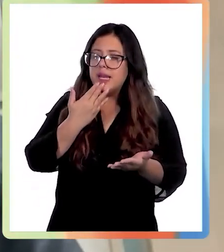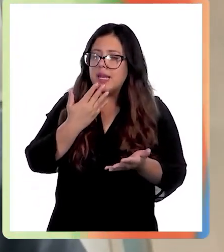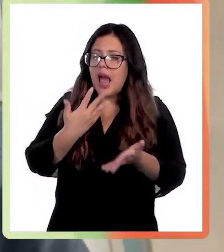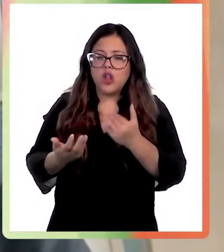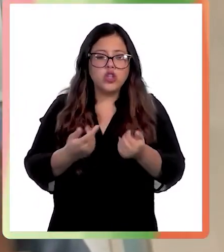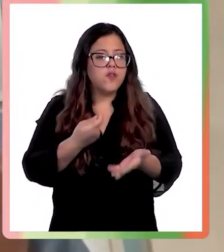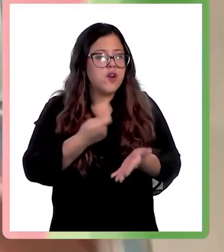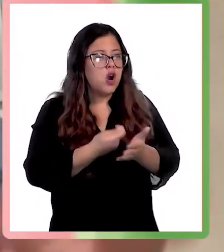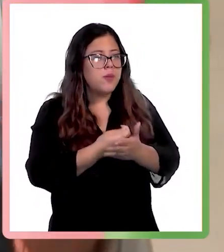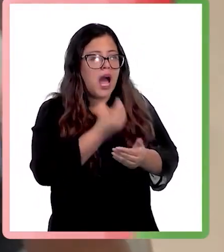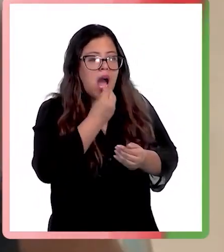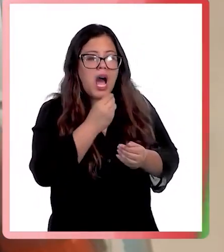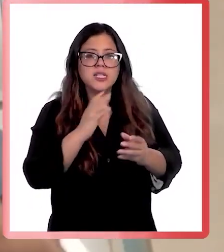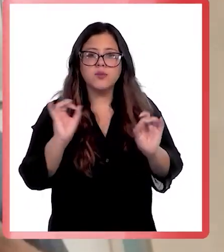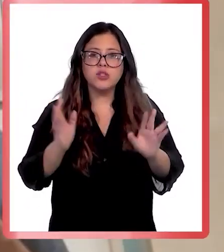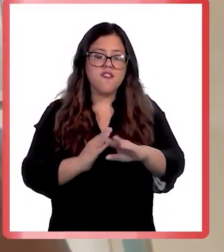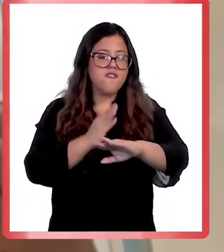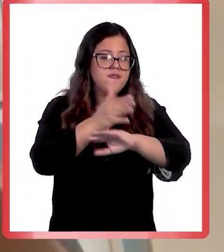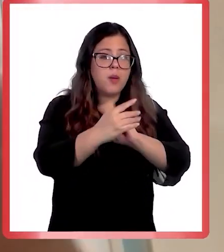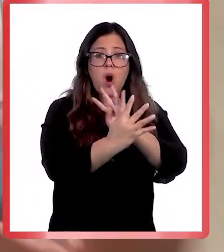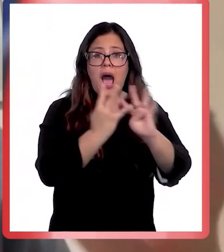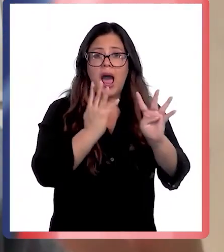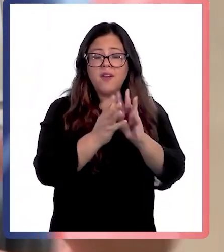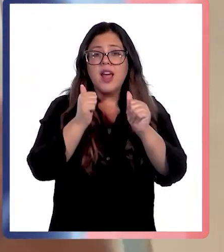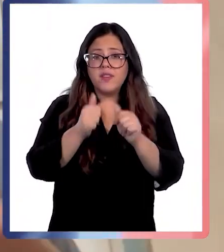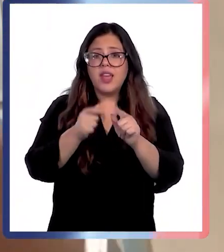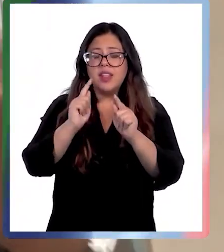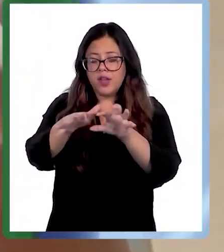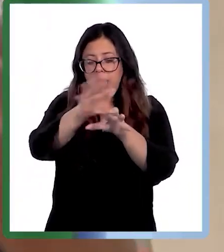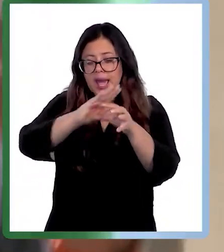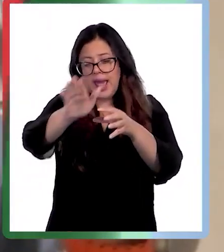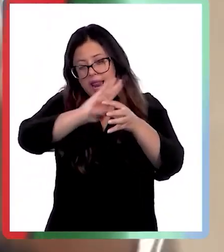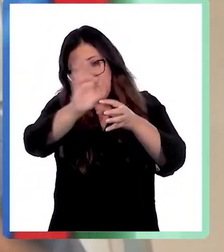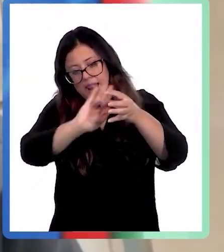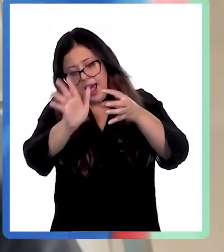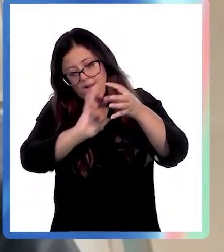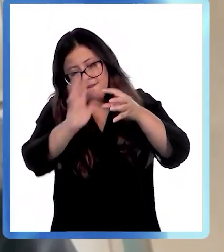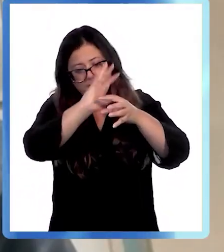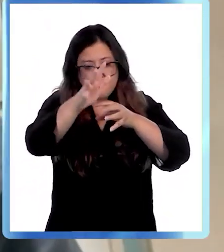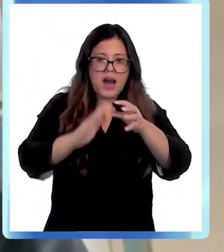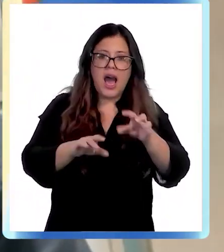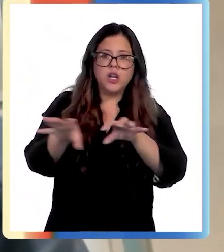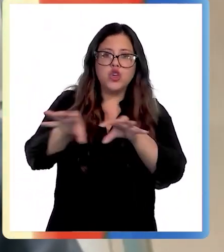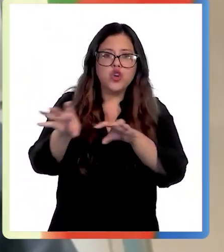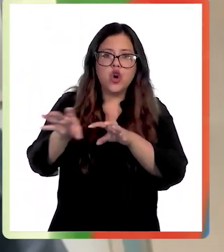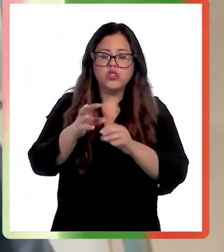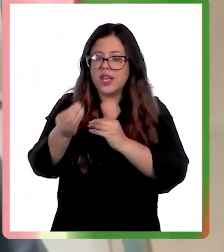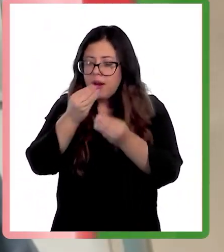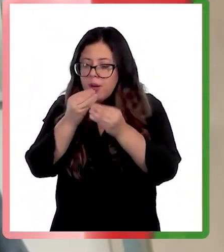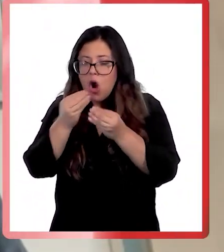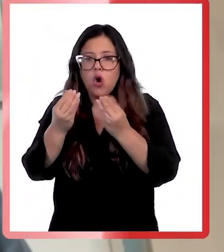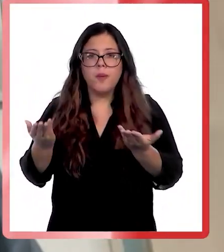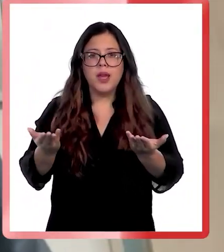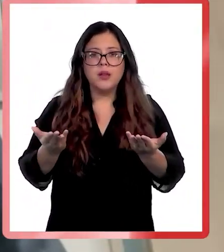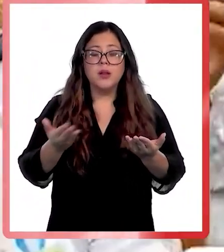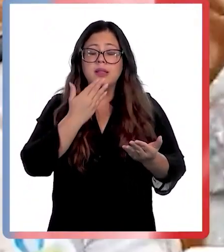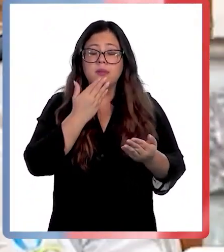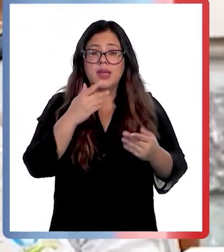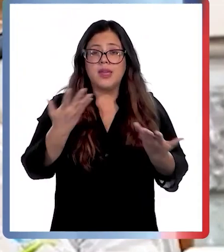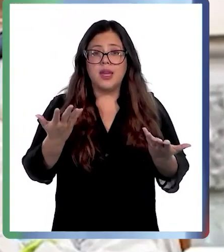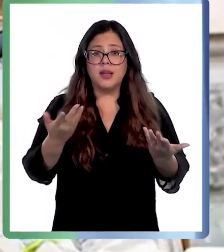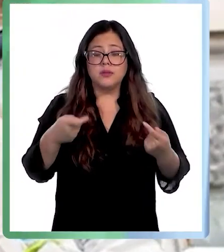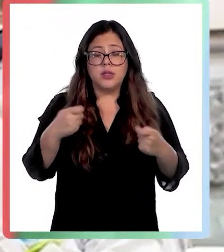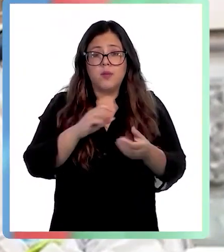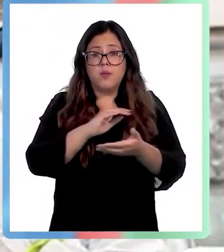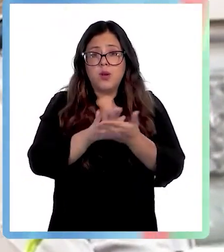dónde vamos a comprarlos, si efectivamente vamos a la feria, que es excelente, lavar y hacer un aseo de todos estos productos que vamos a ingerir,